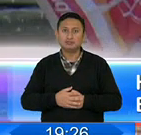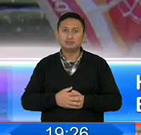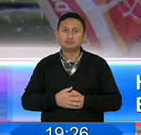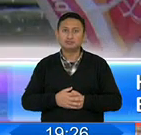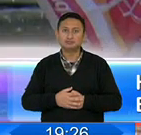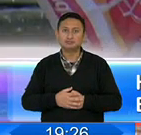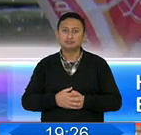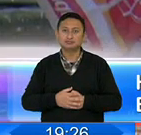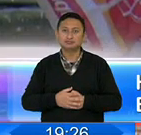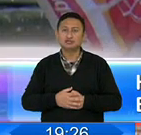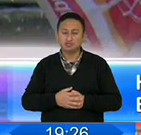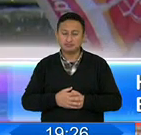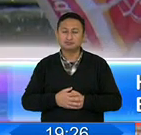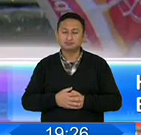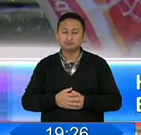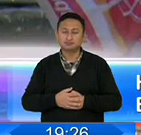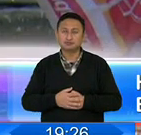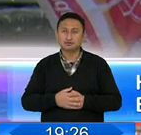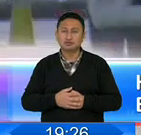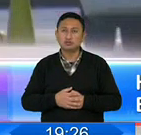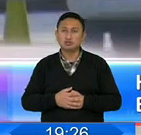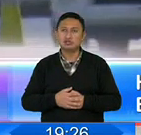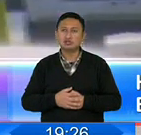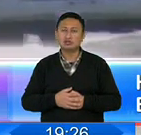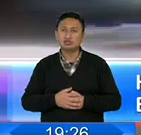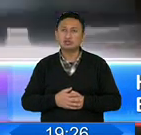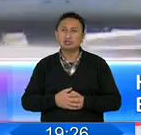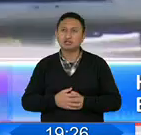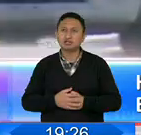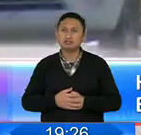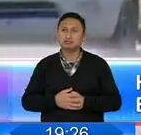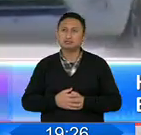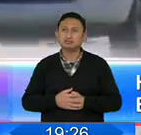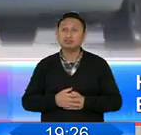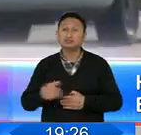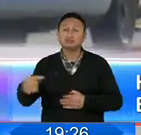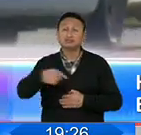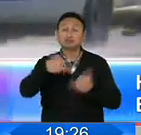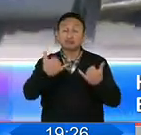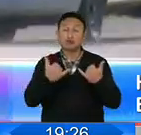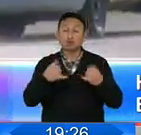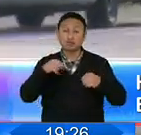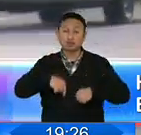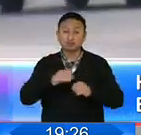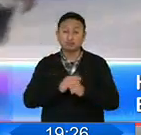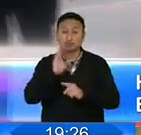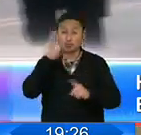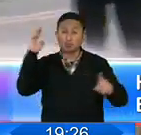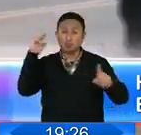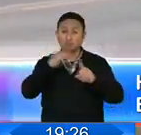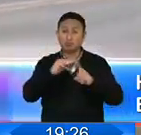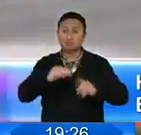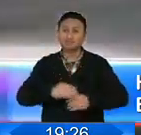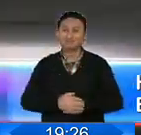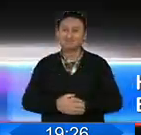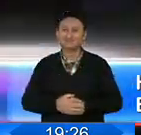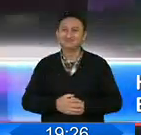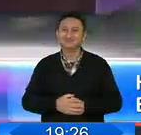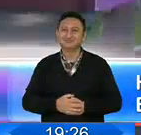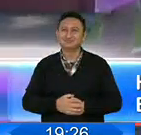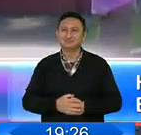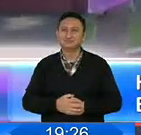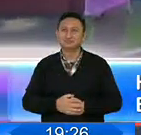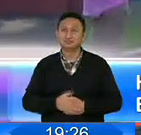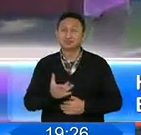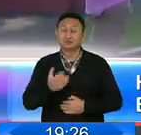ocasión actuaron los asesinos. Se cree que el acto tenga un mensaje amenazante de trasfondo. Es